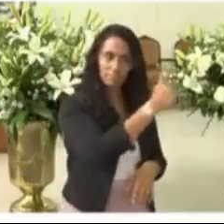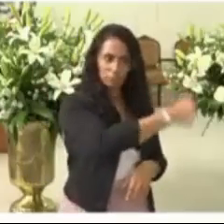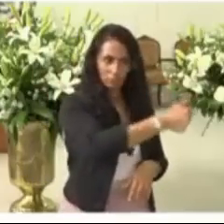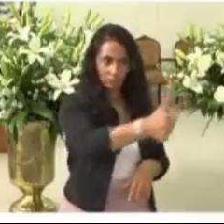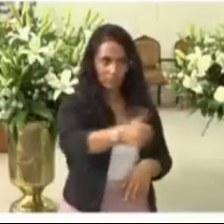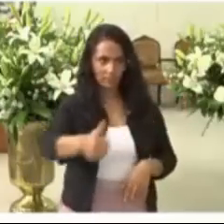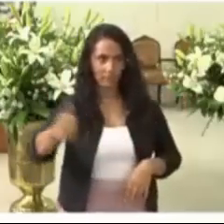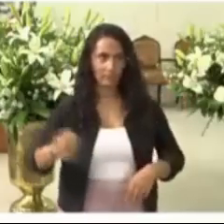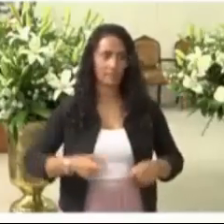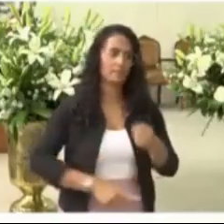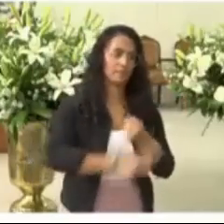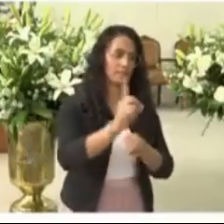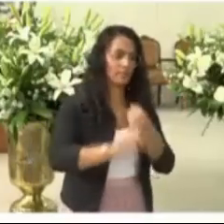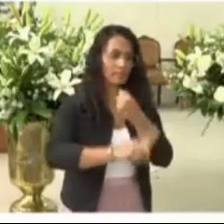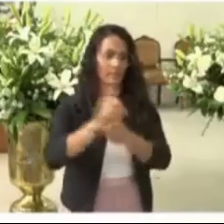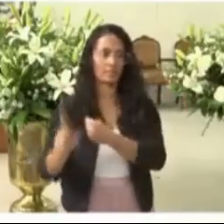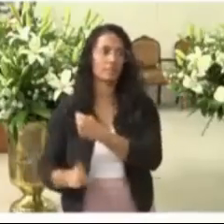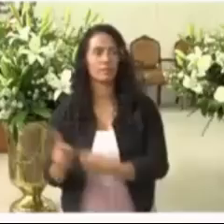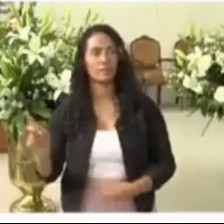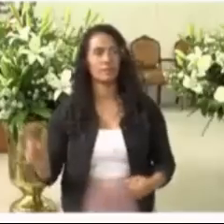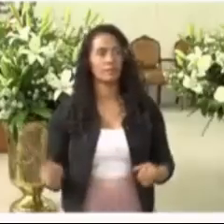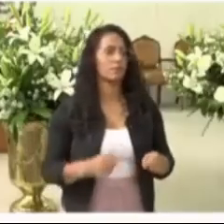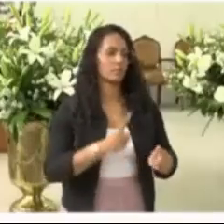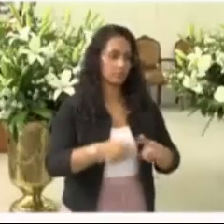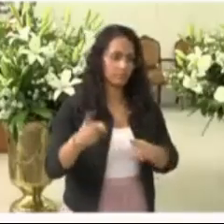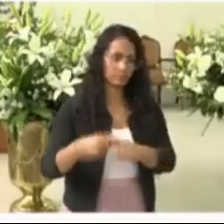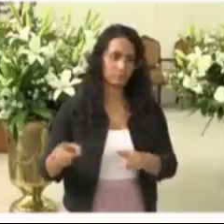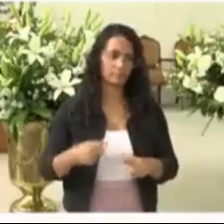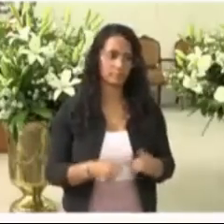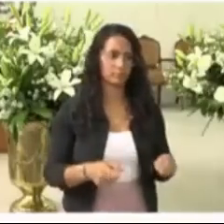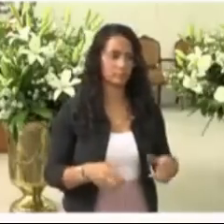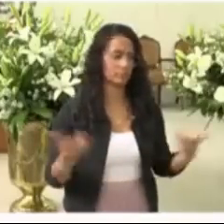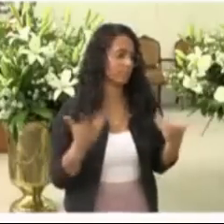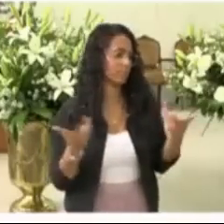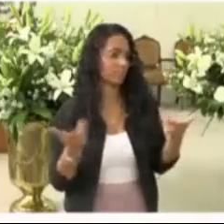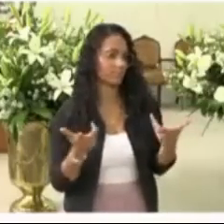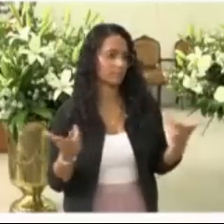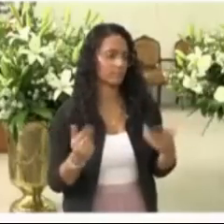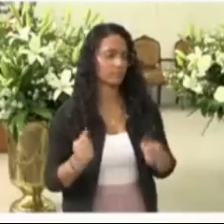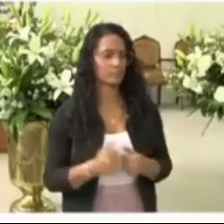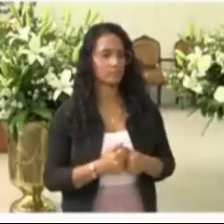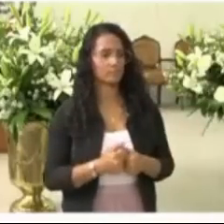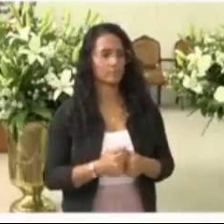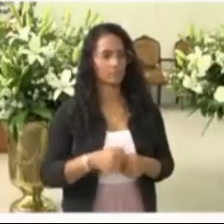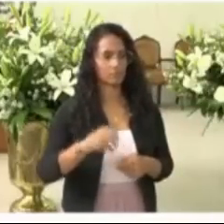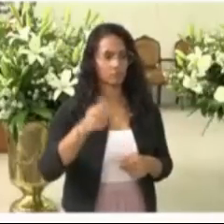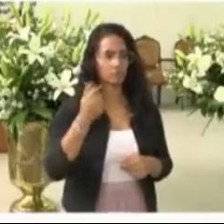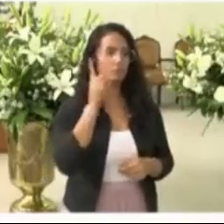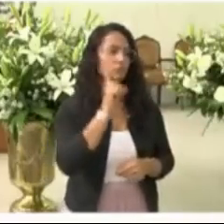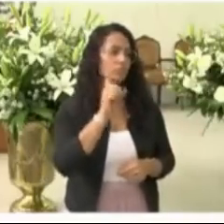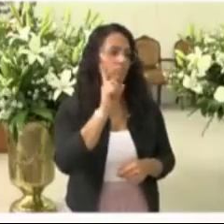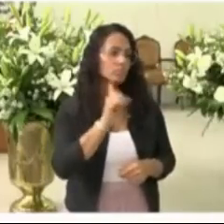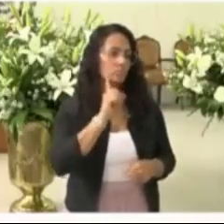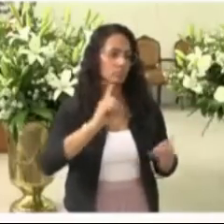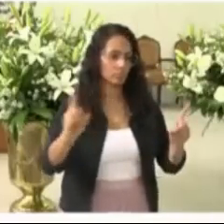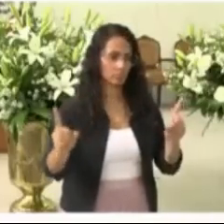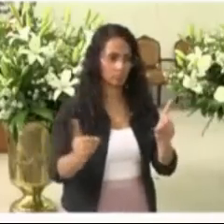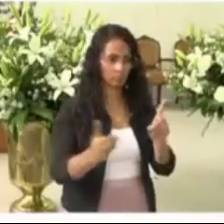rey Josafat. Una más se acerca a mí y me dice: hermano, mi